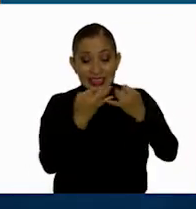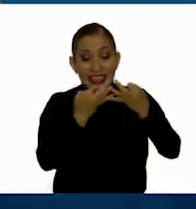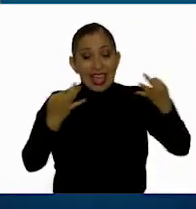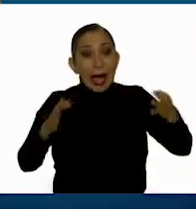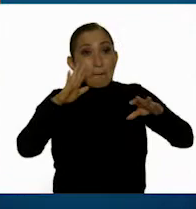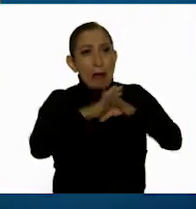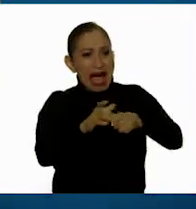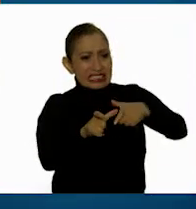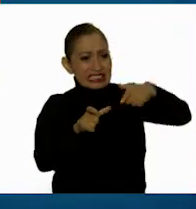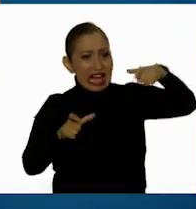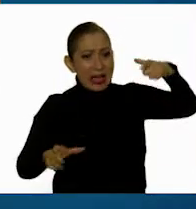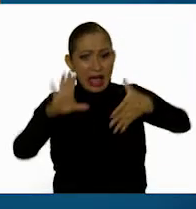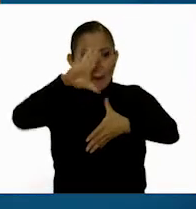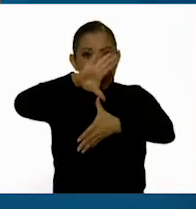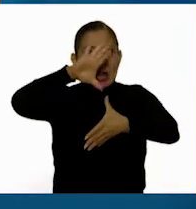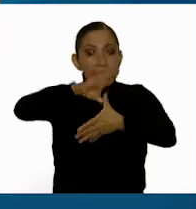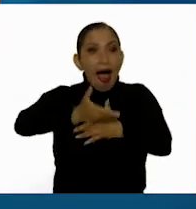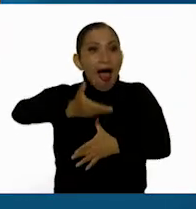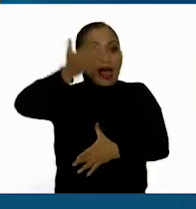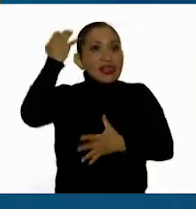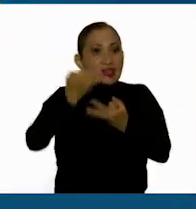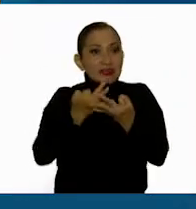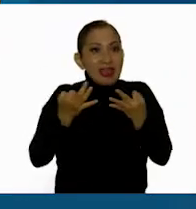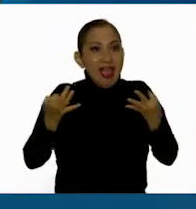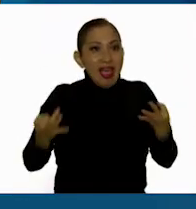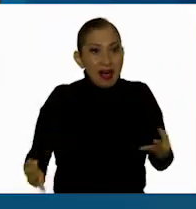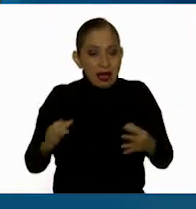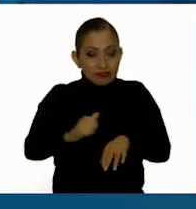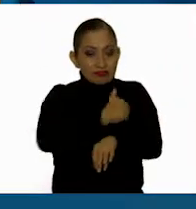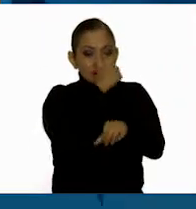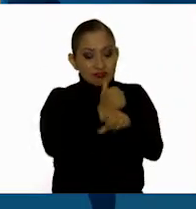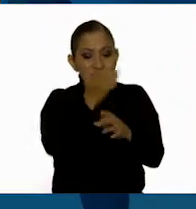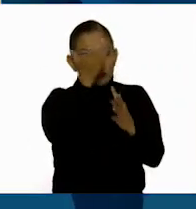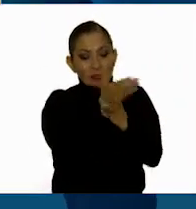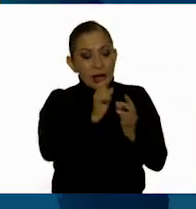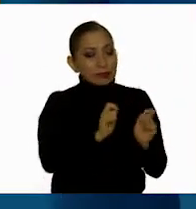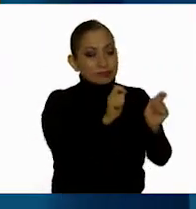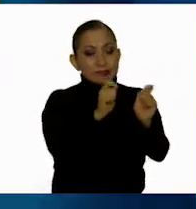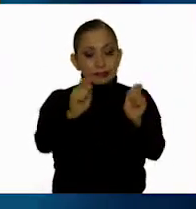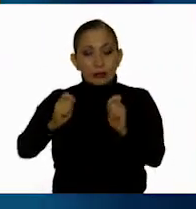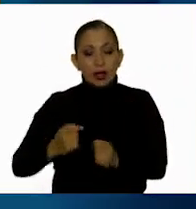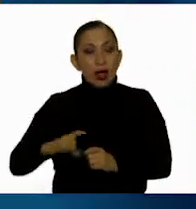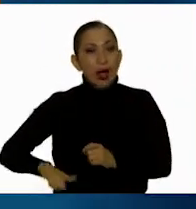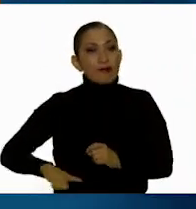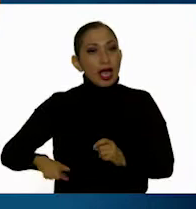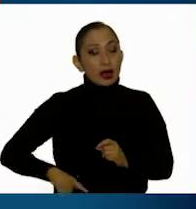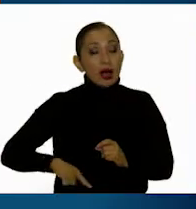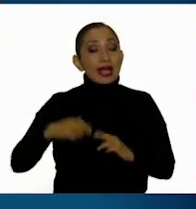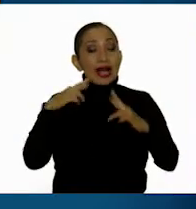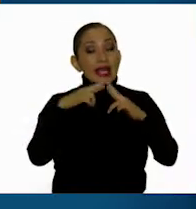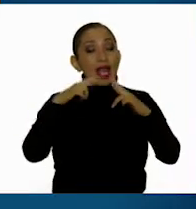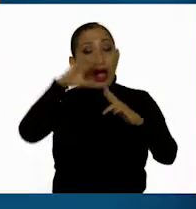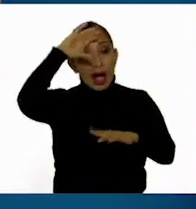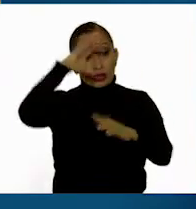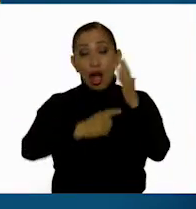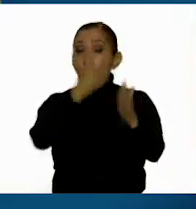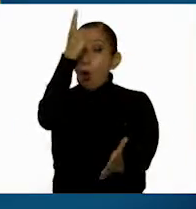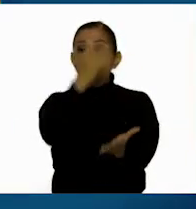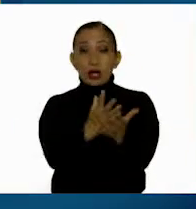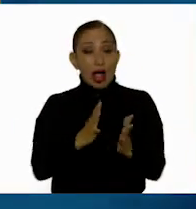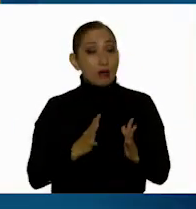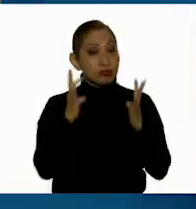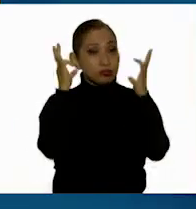país más grande de la América española. Se estableció la división de poderes y se declaró la religión católica como la única